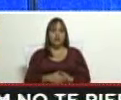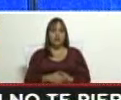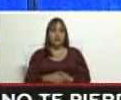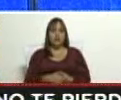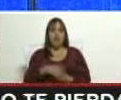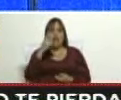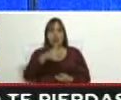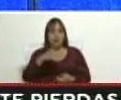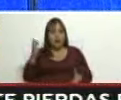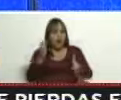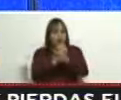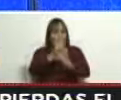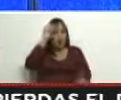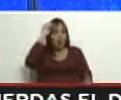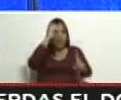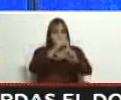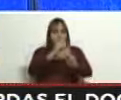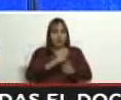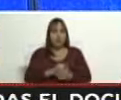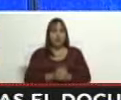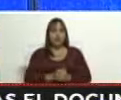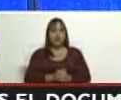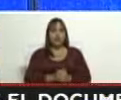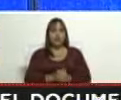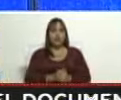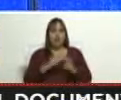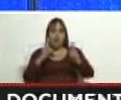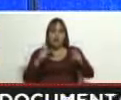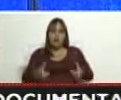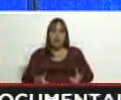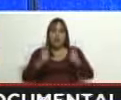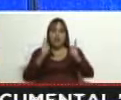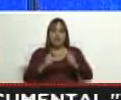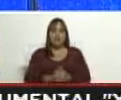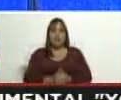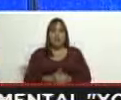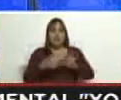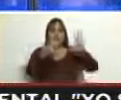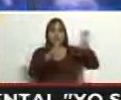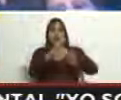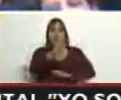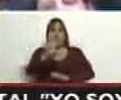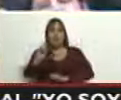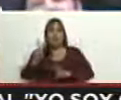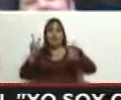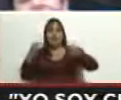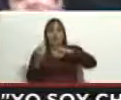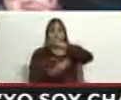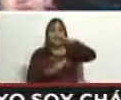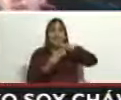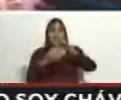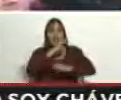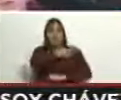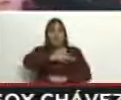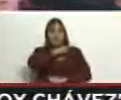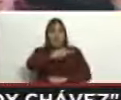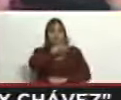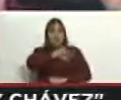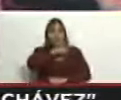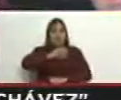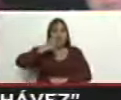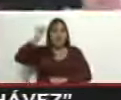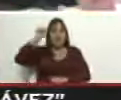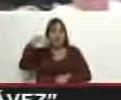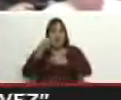lograr la meta de inaugurar 640 nuevas bases de misiones socialistas y llegar